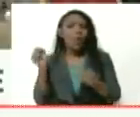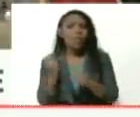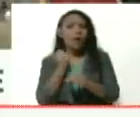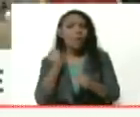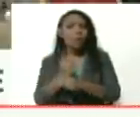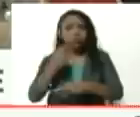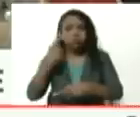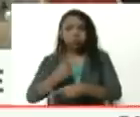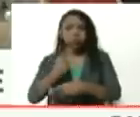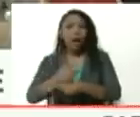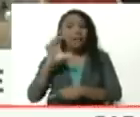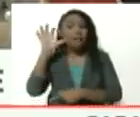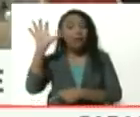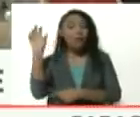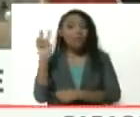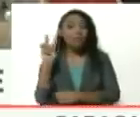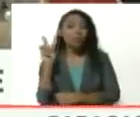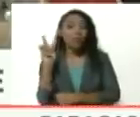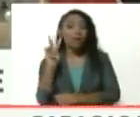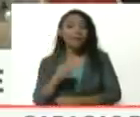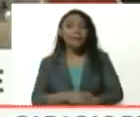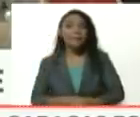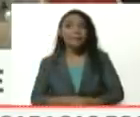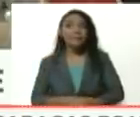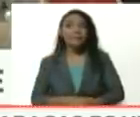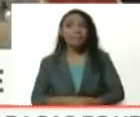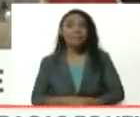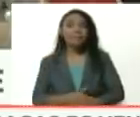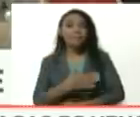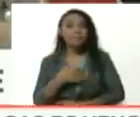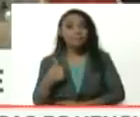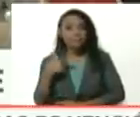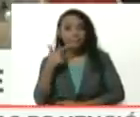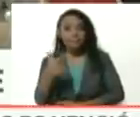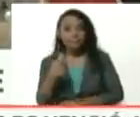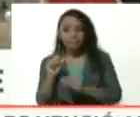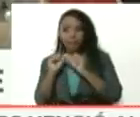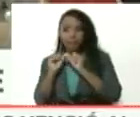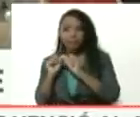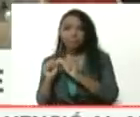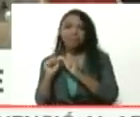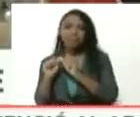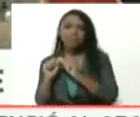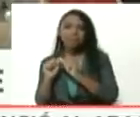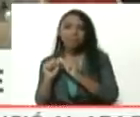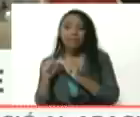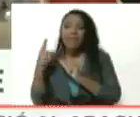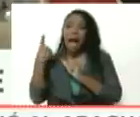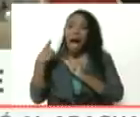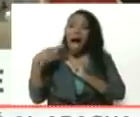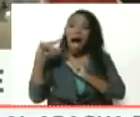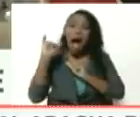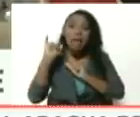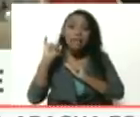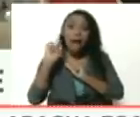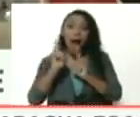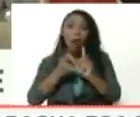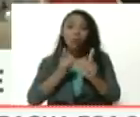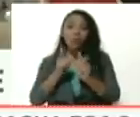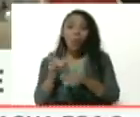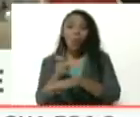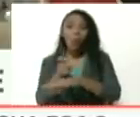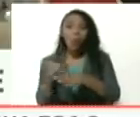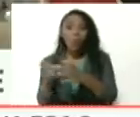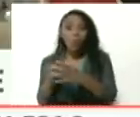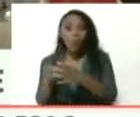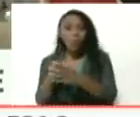del Estado venezolano, queremos decir lo siguiente: si existen grupúsculos